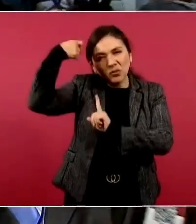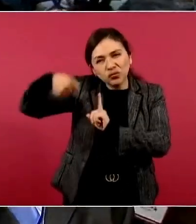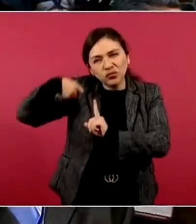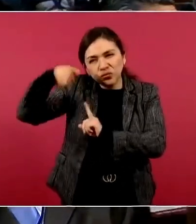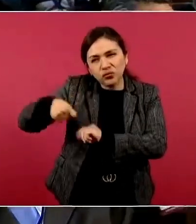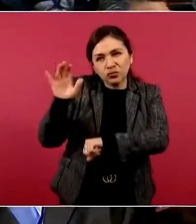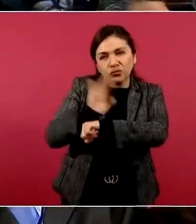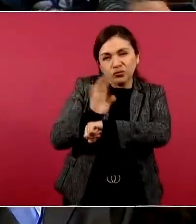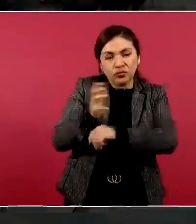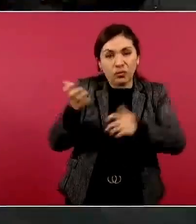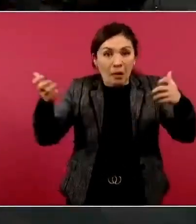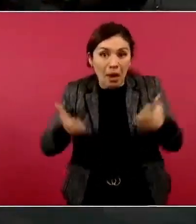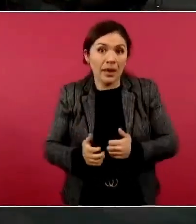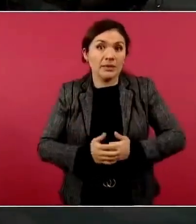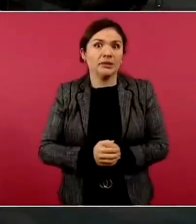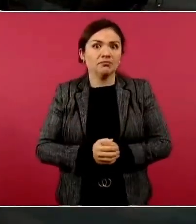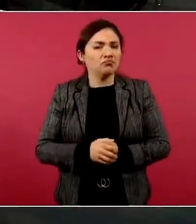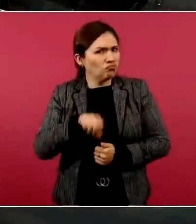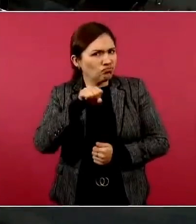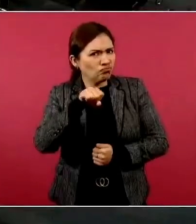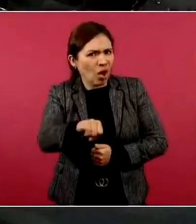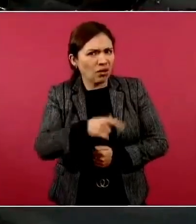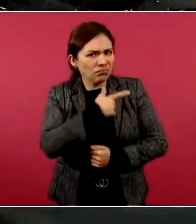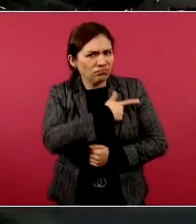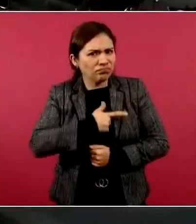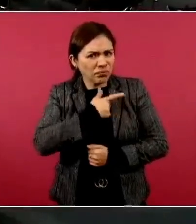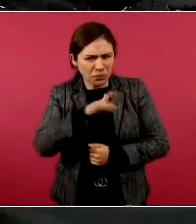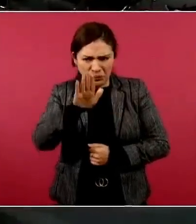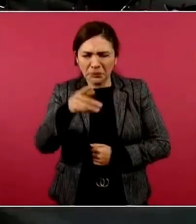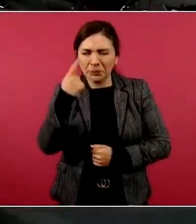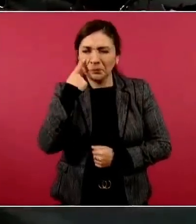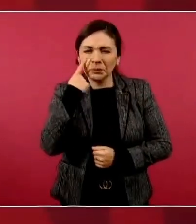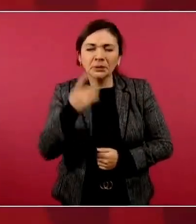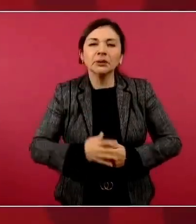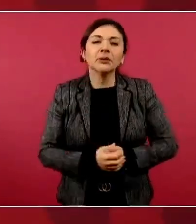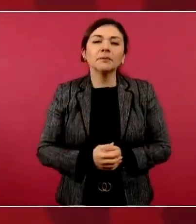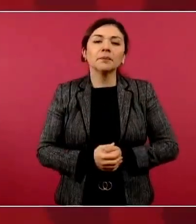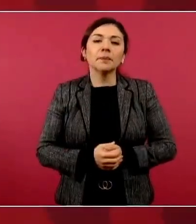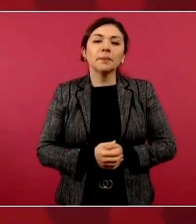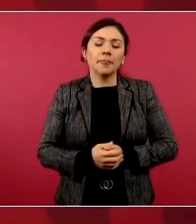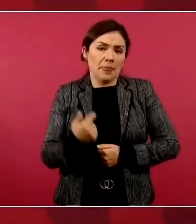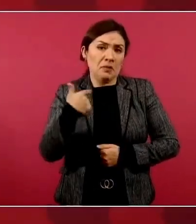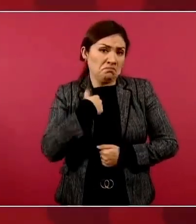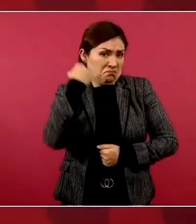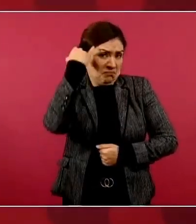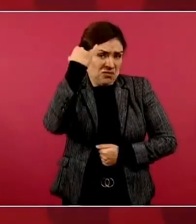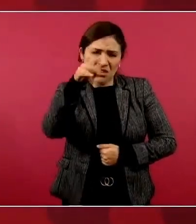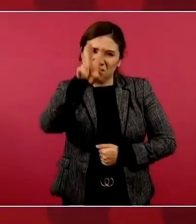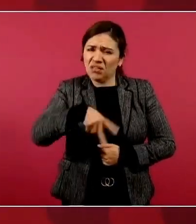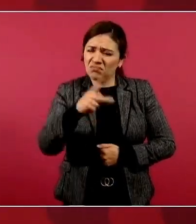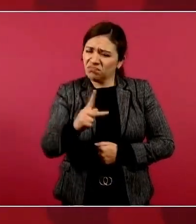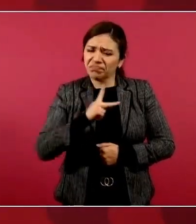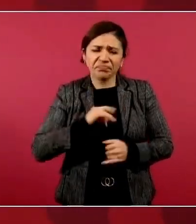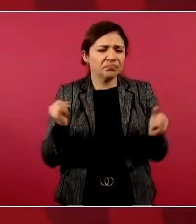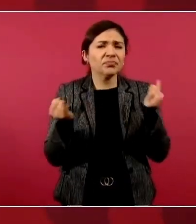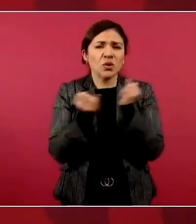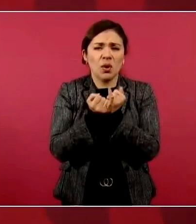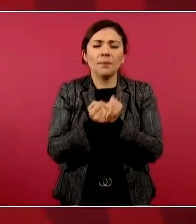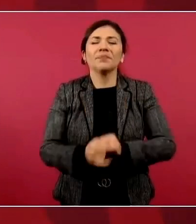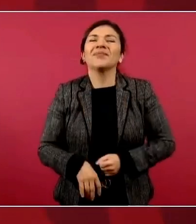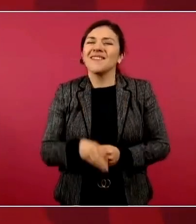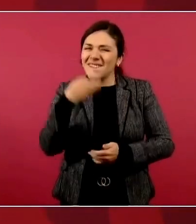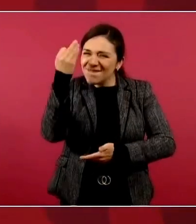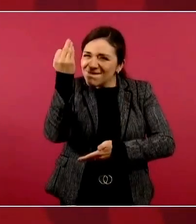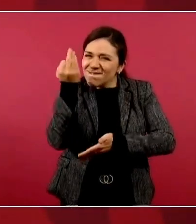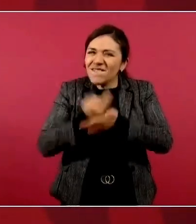realizarla. Sí, sí, fíjate que yo coincido contigo, hace